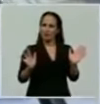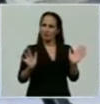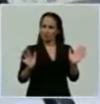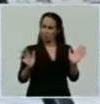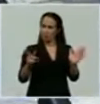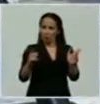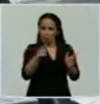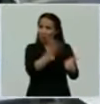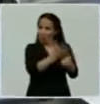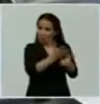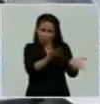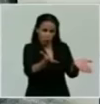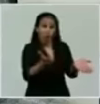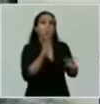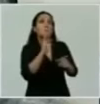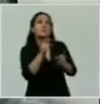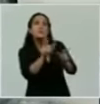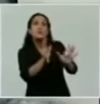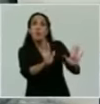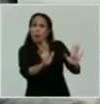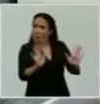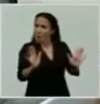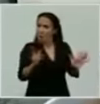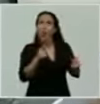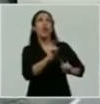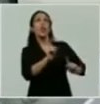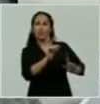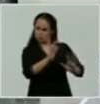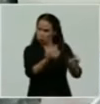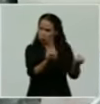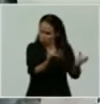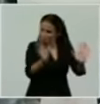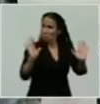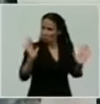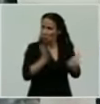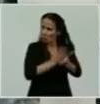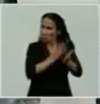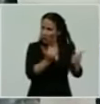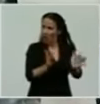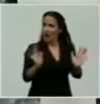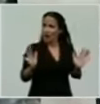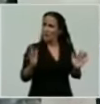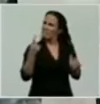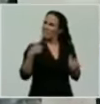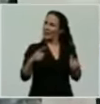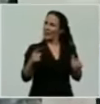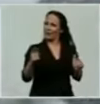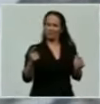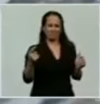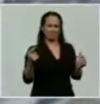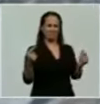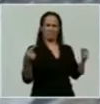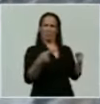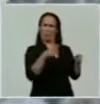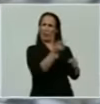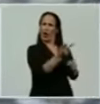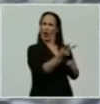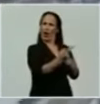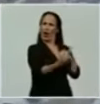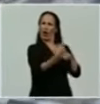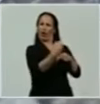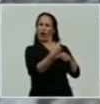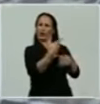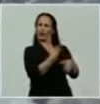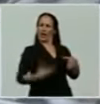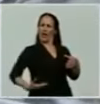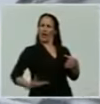tenés derecho, tenés. Te llames Grondona, no te llames Grondona. Esto no es para nada. Simplemente digo, paradoja para dos opositores a las políticas